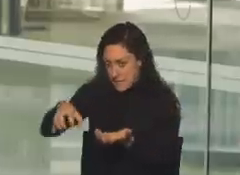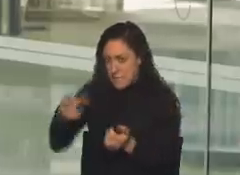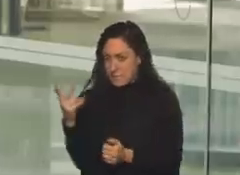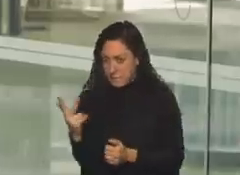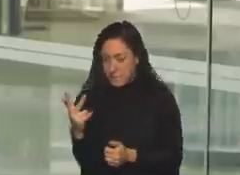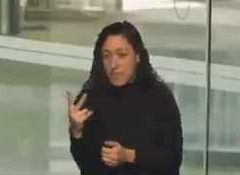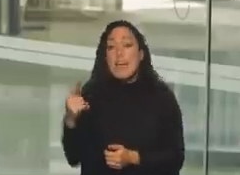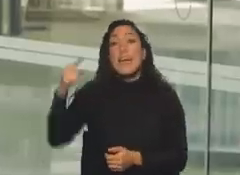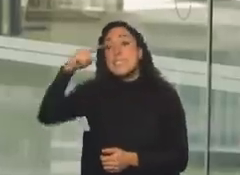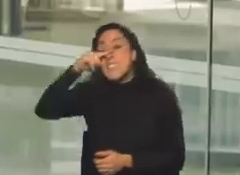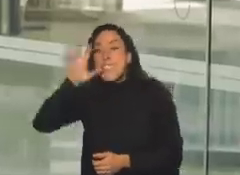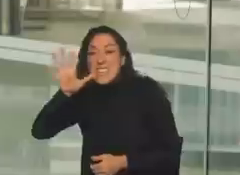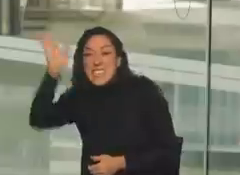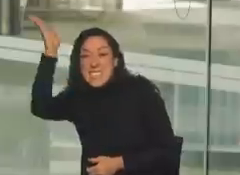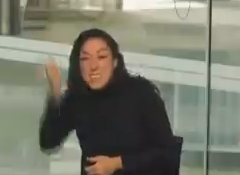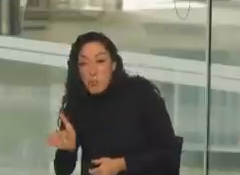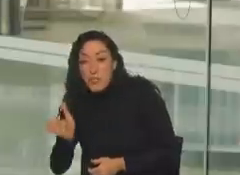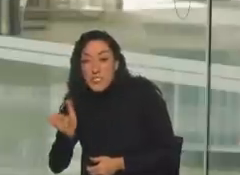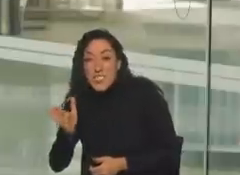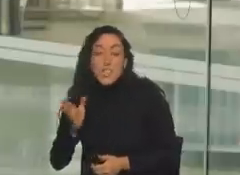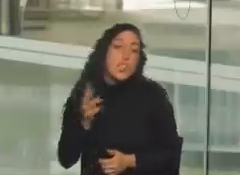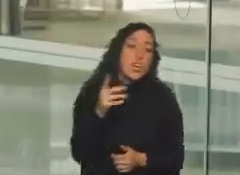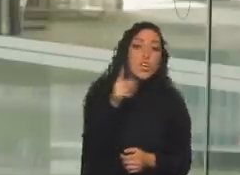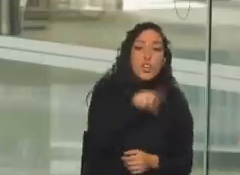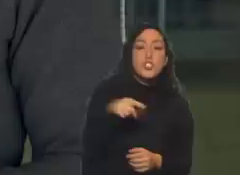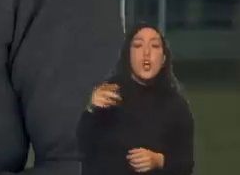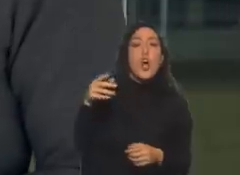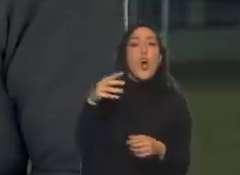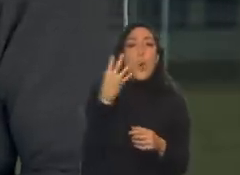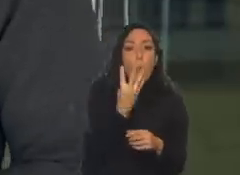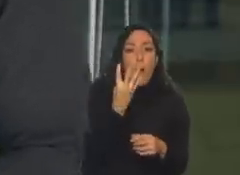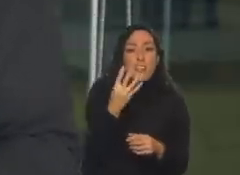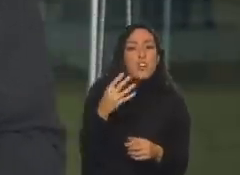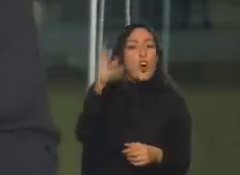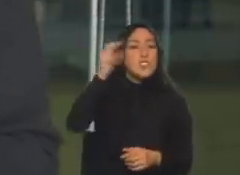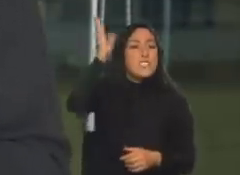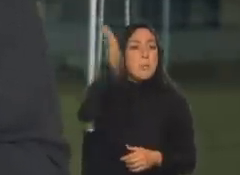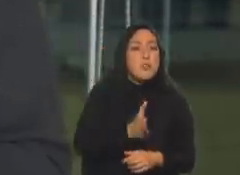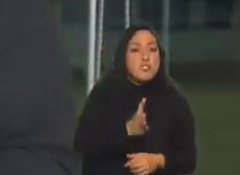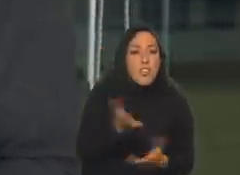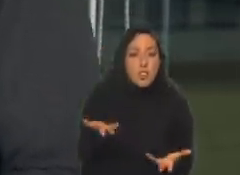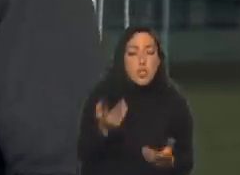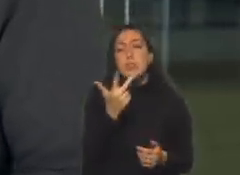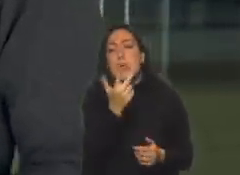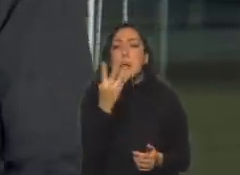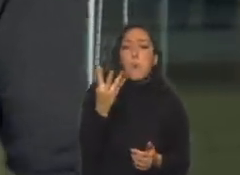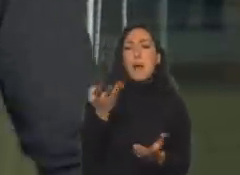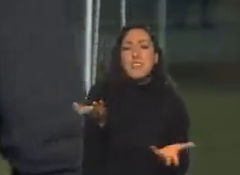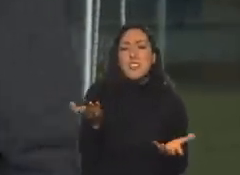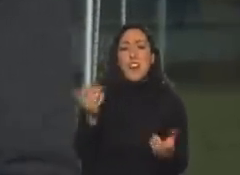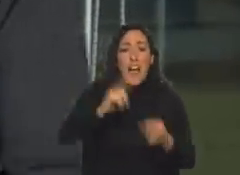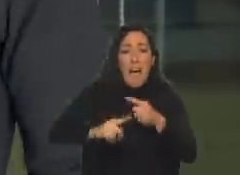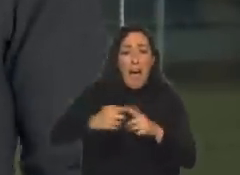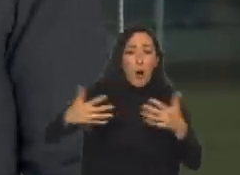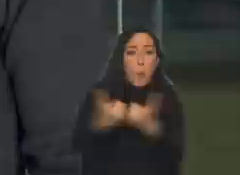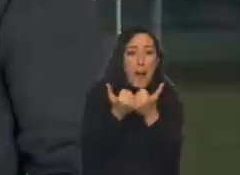tengo el 75%. Y con las primeras cuatro tengo arriba del 80%. Es decir, estas tres o estas cuatro se ponen de acuerdo, aumentan los